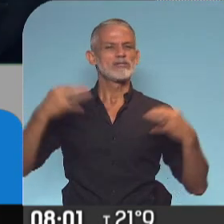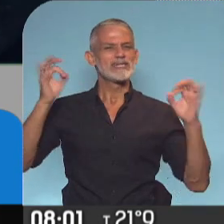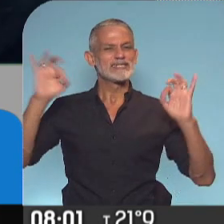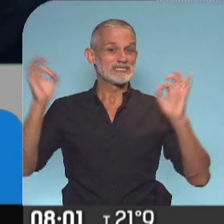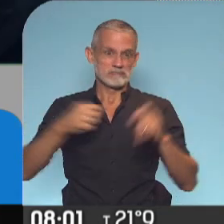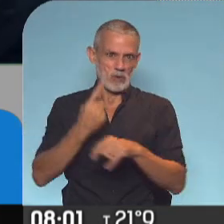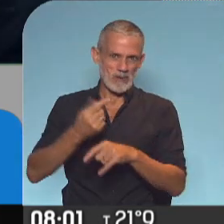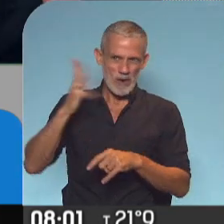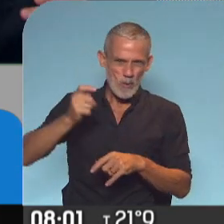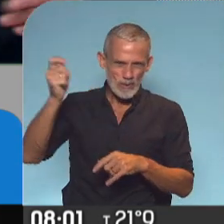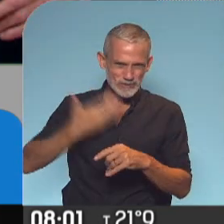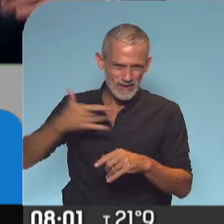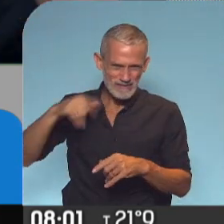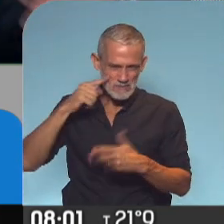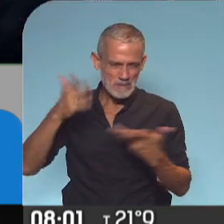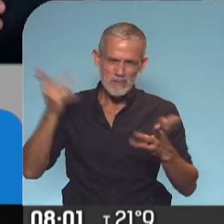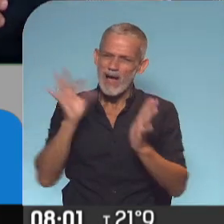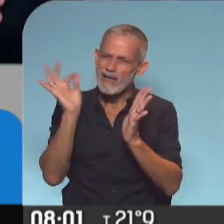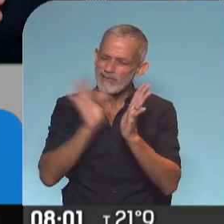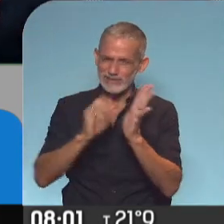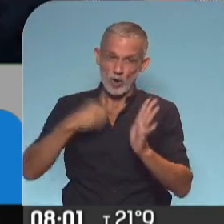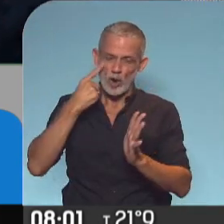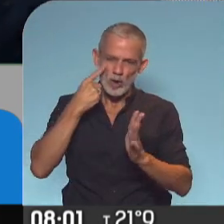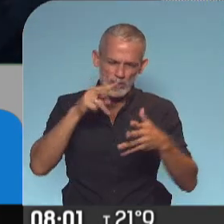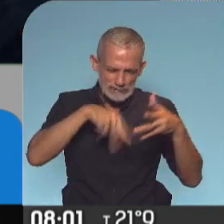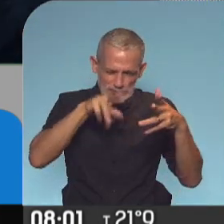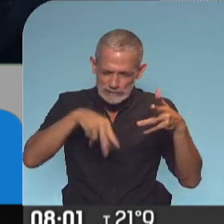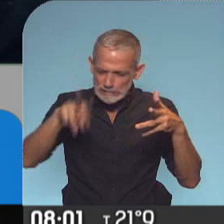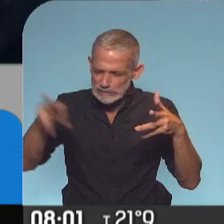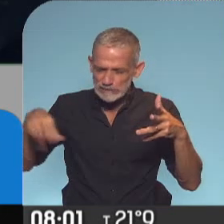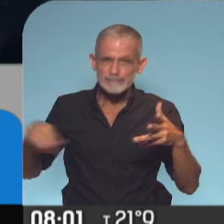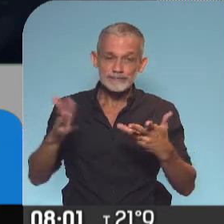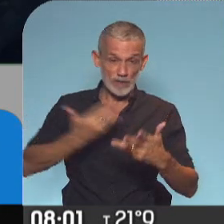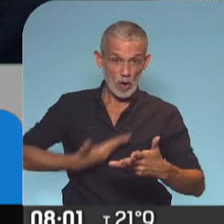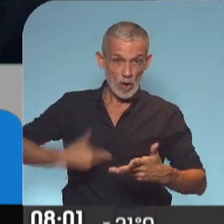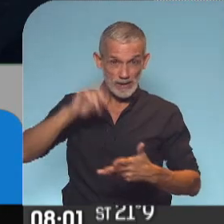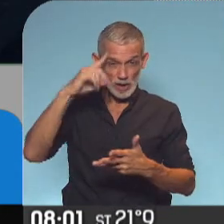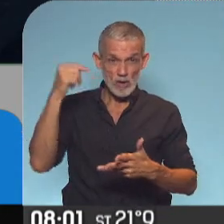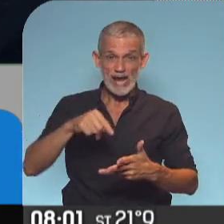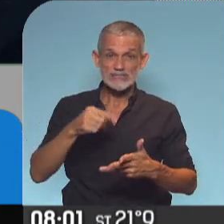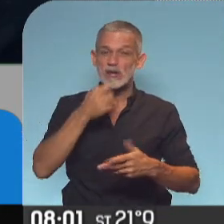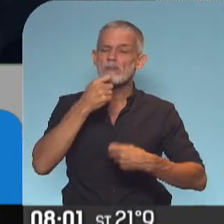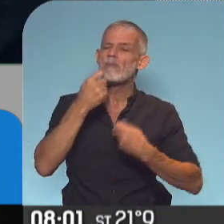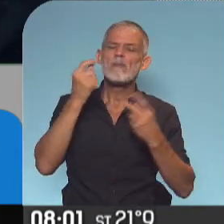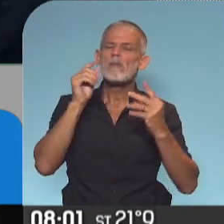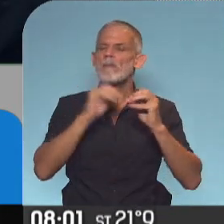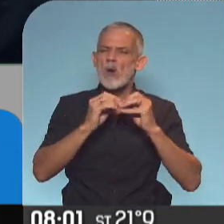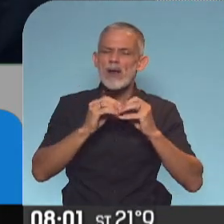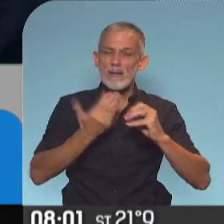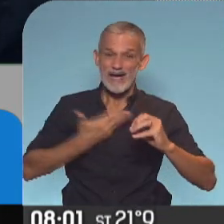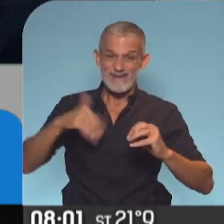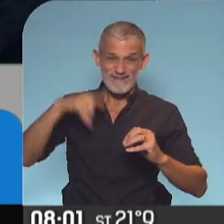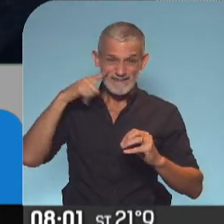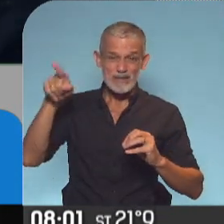un detalle, y yo lo conozco porque, bueno, leyendo papeles y papeles, y es que el gobierno nacional, ante un problema con el